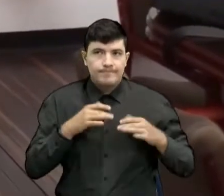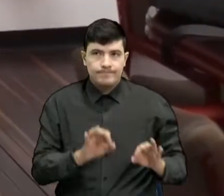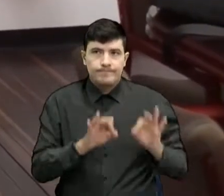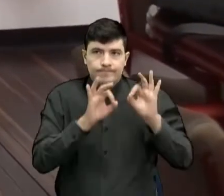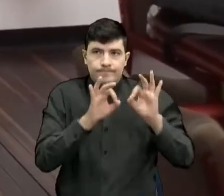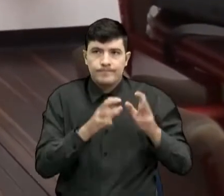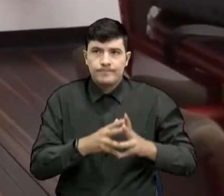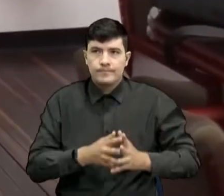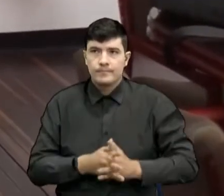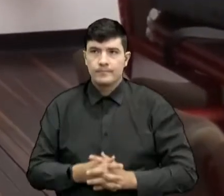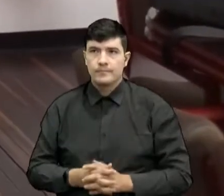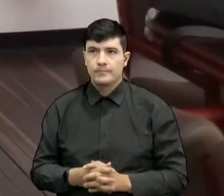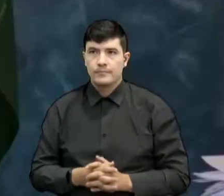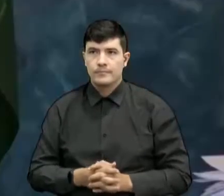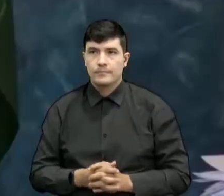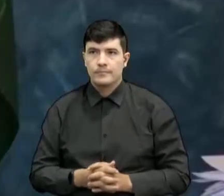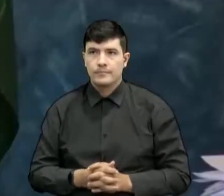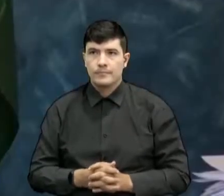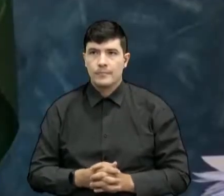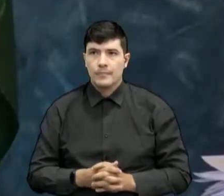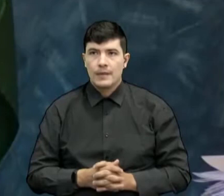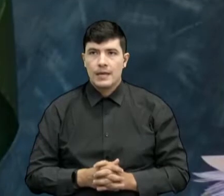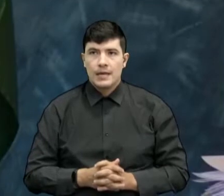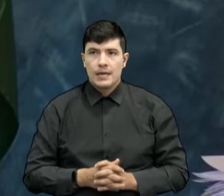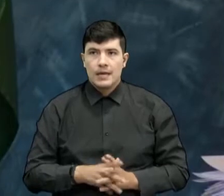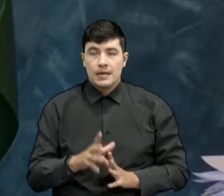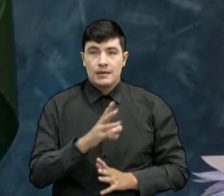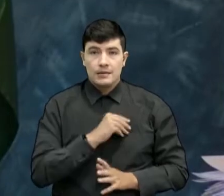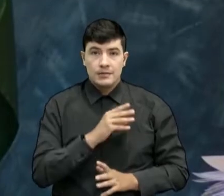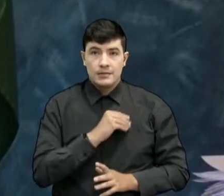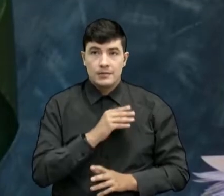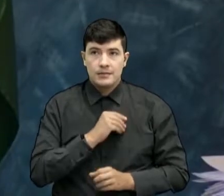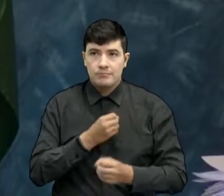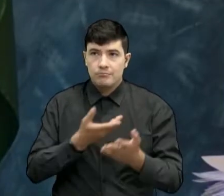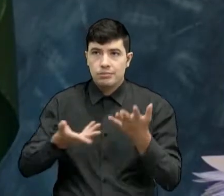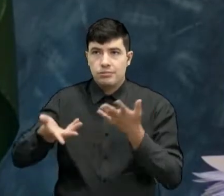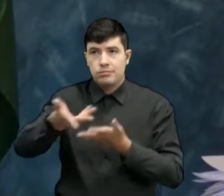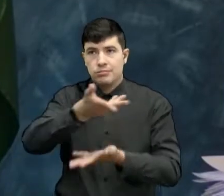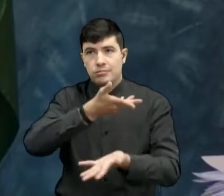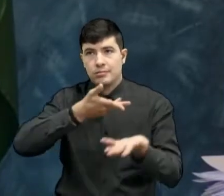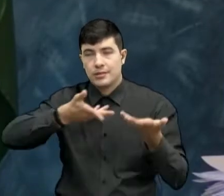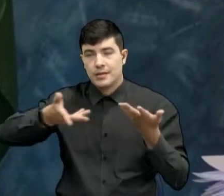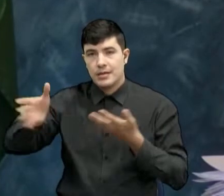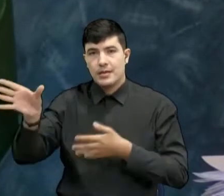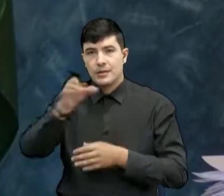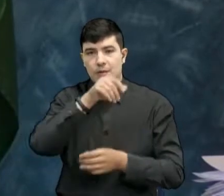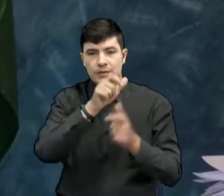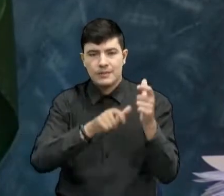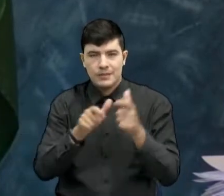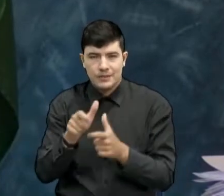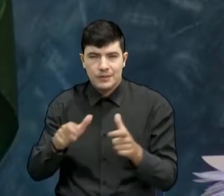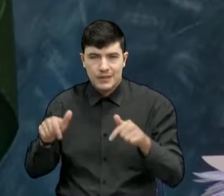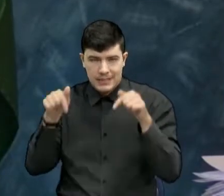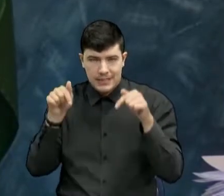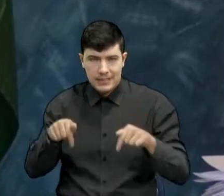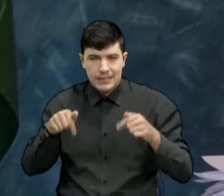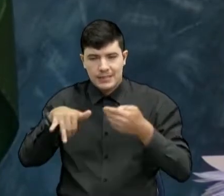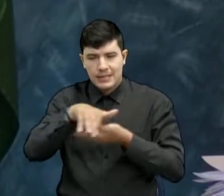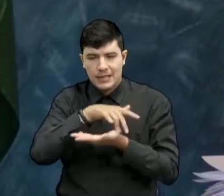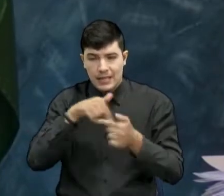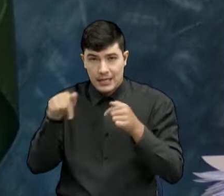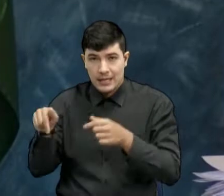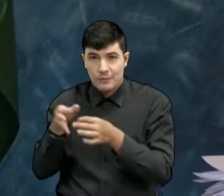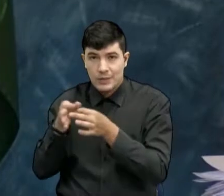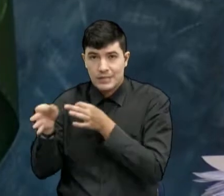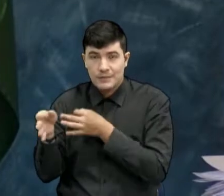al frente de sus labores. Me alegra infinitamente poder compartir con todo el pueblo santandereano y con mis paisanos